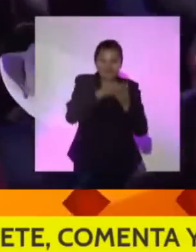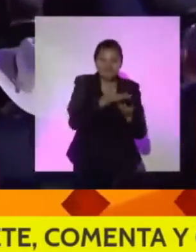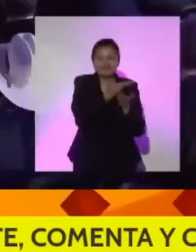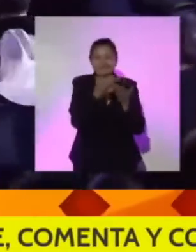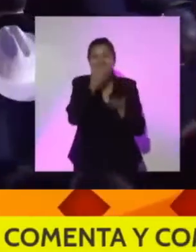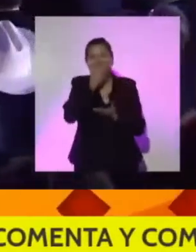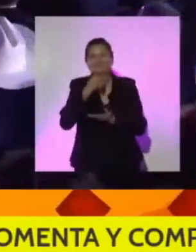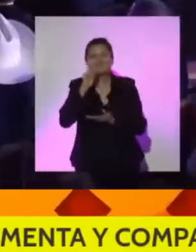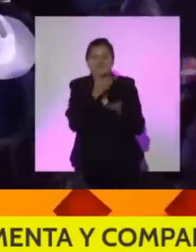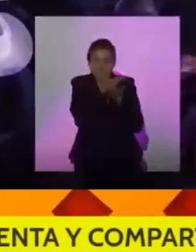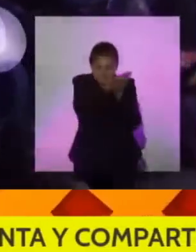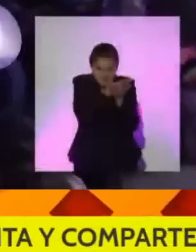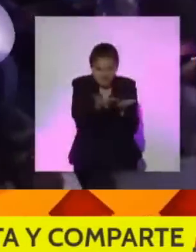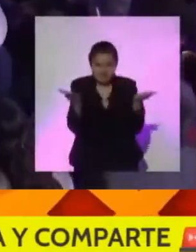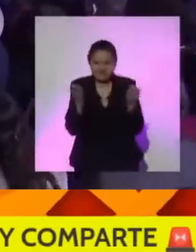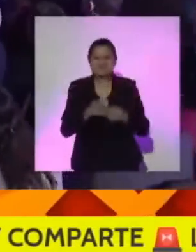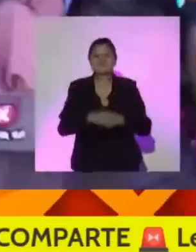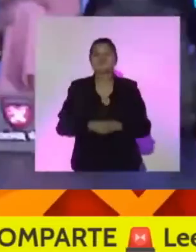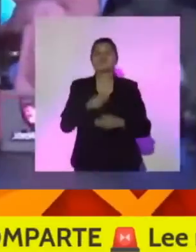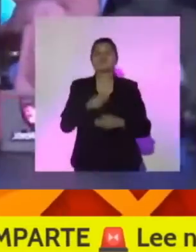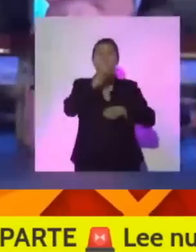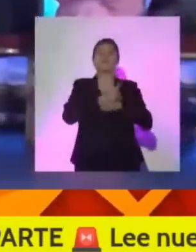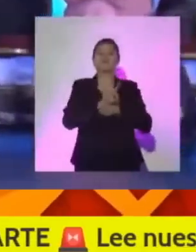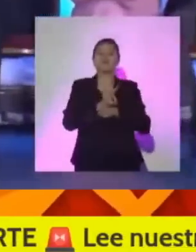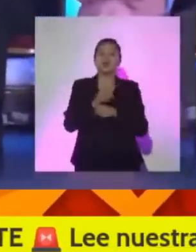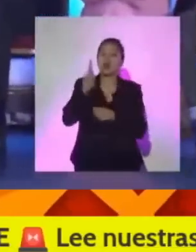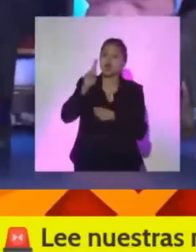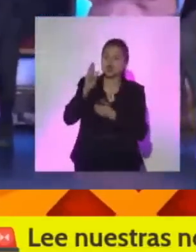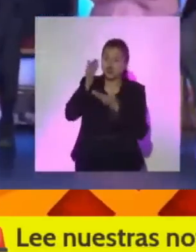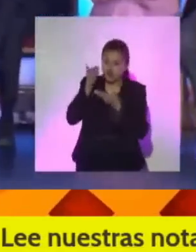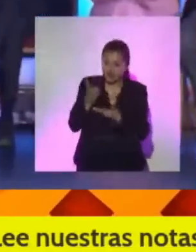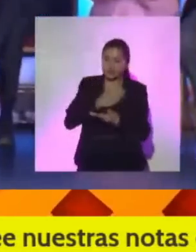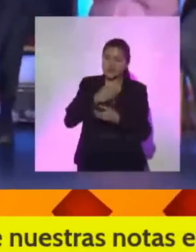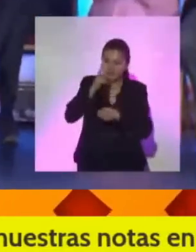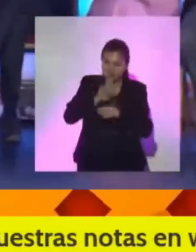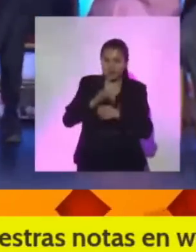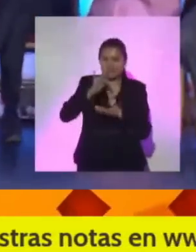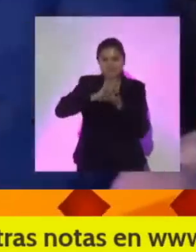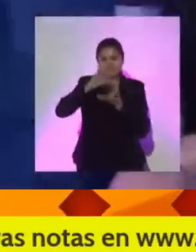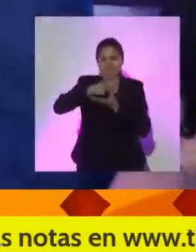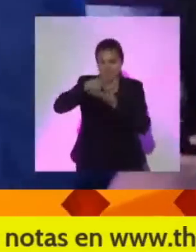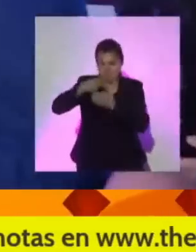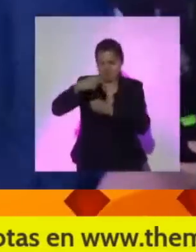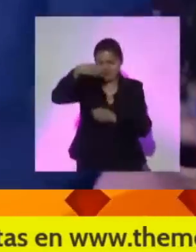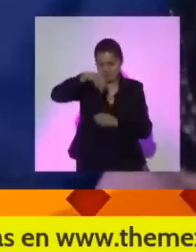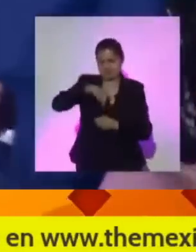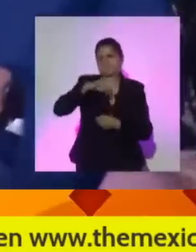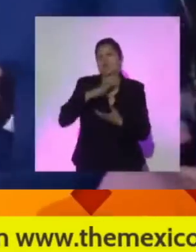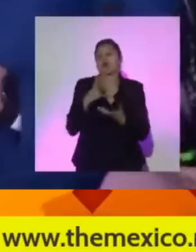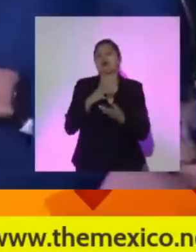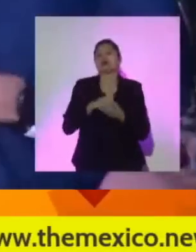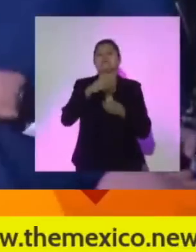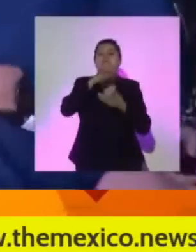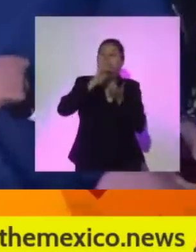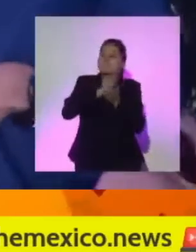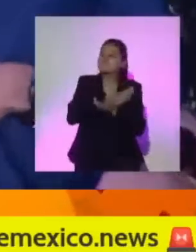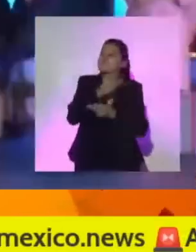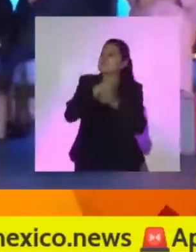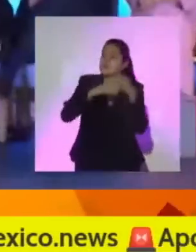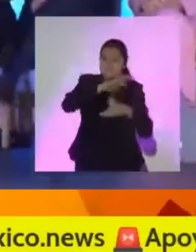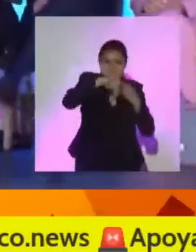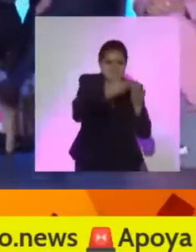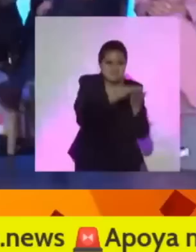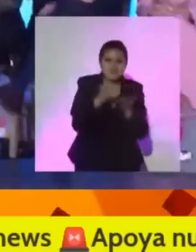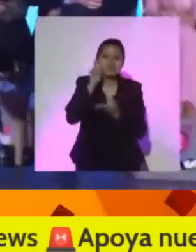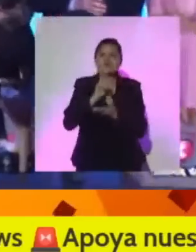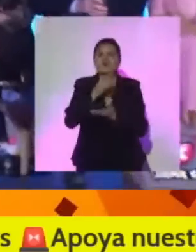meses no porque también es importante Enrique la Madrid regresó de su periodo vacacional para eh Para